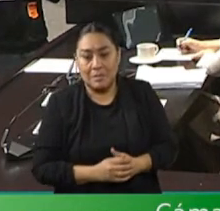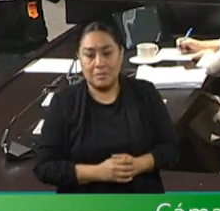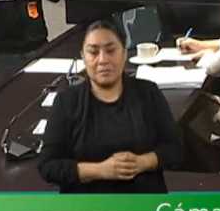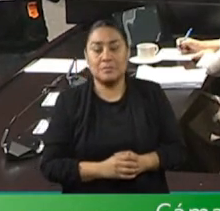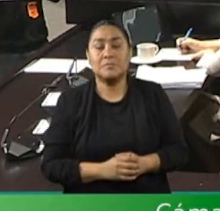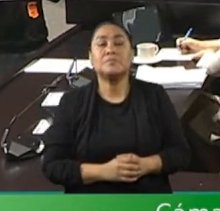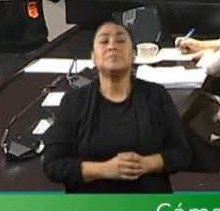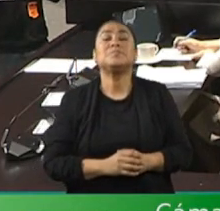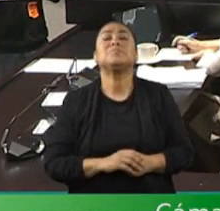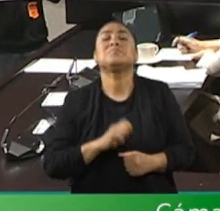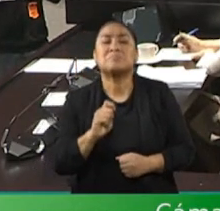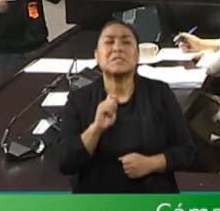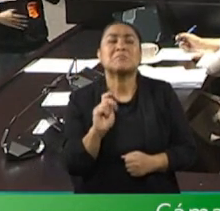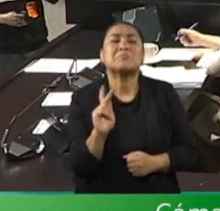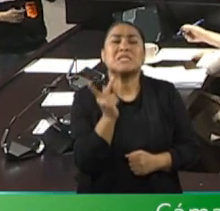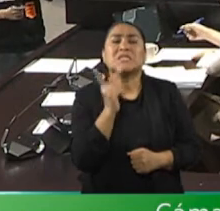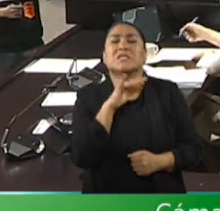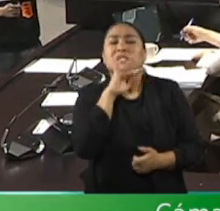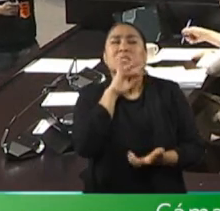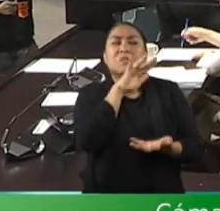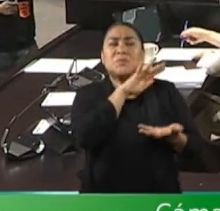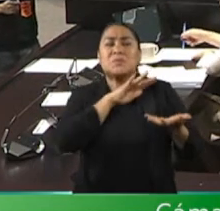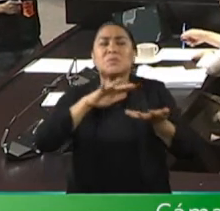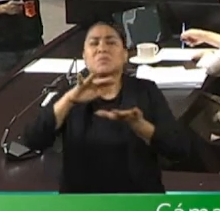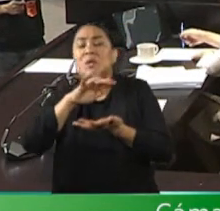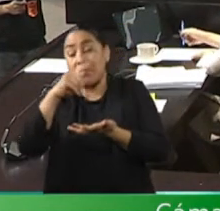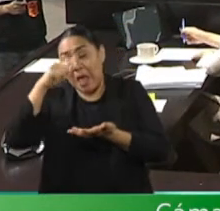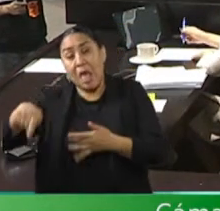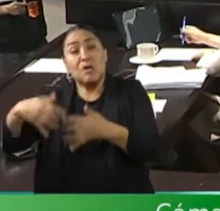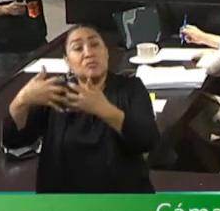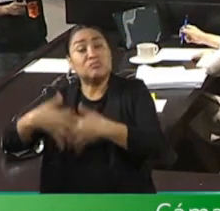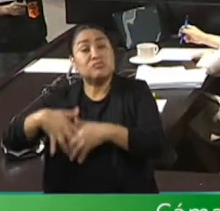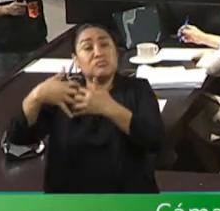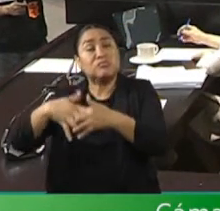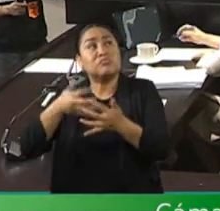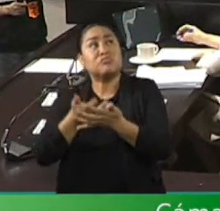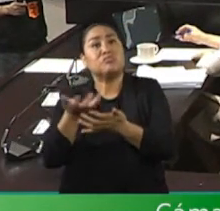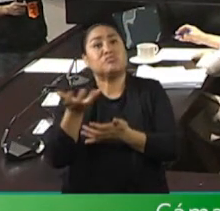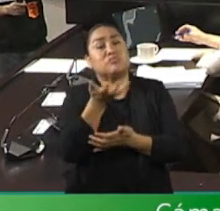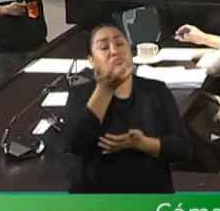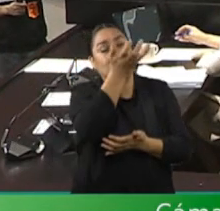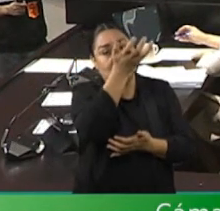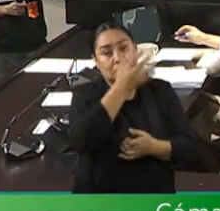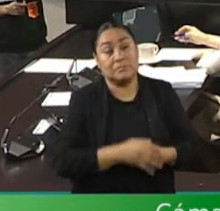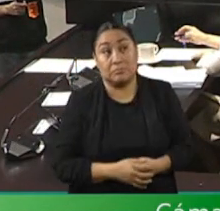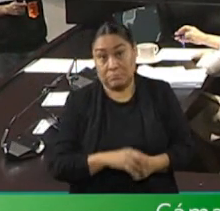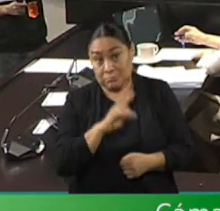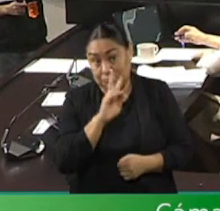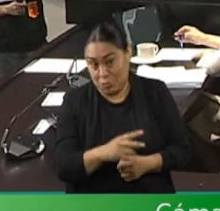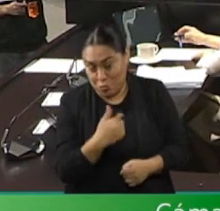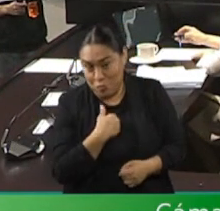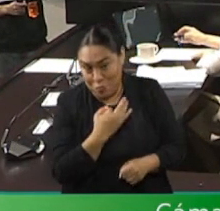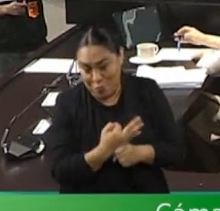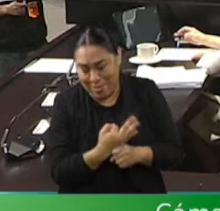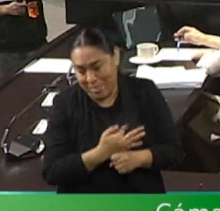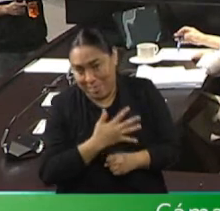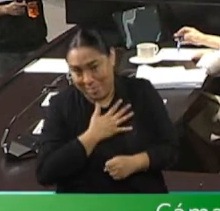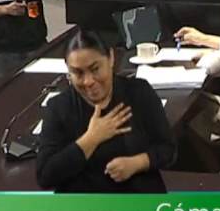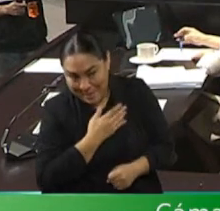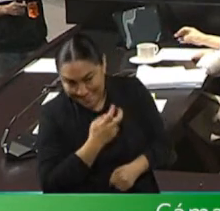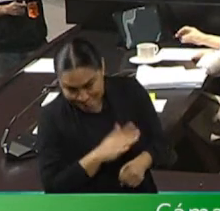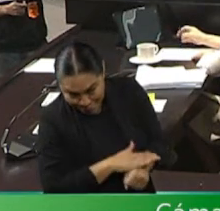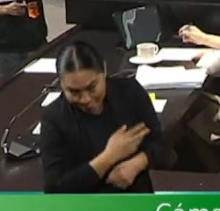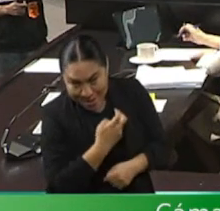por métodos contaminantes de generación de energía. Perdón. Literalmente yo estoy así por esta situación, pero